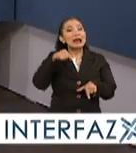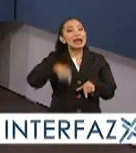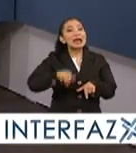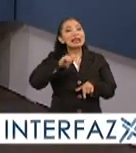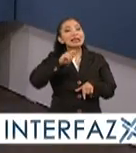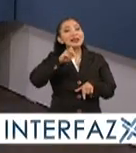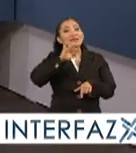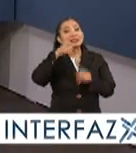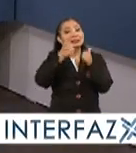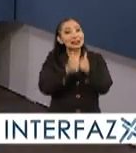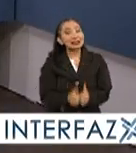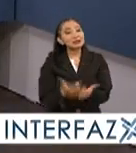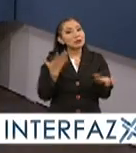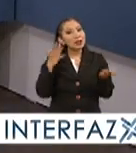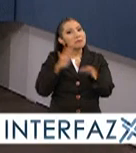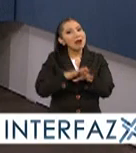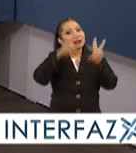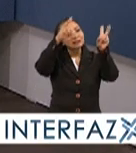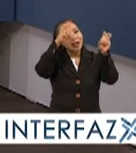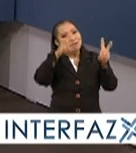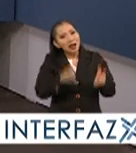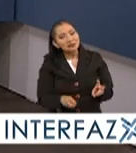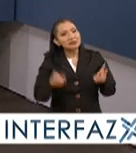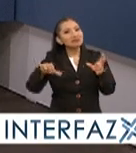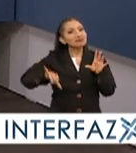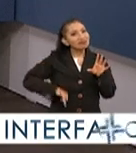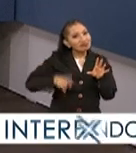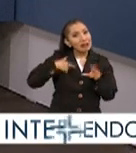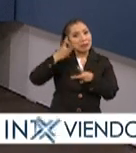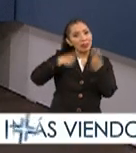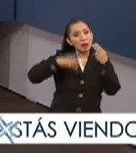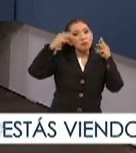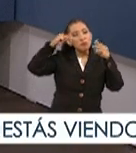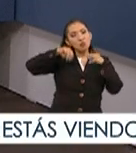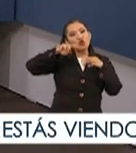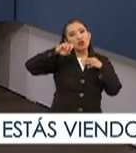en Interfaz, no se vayan porque tenemos muchos más temas. Va a estar con nosotros el Museo Nacional de Arte.